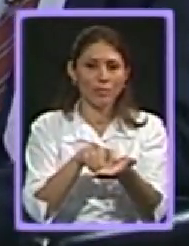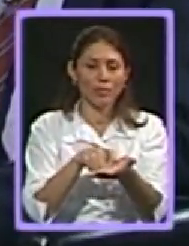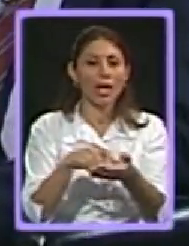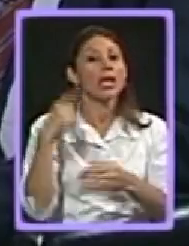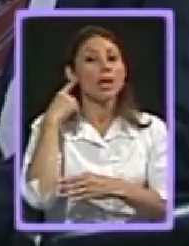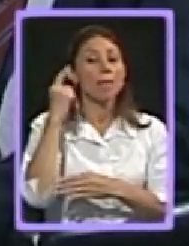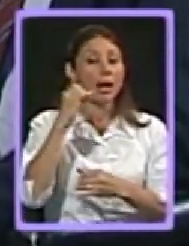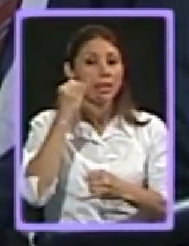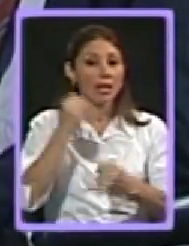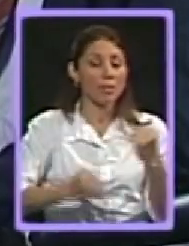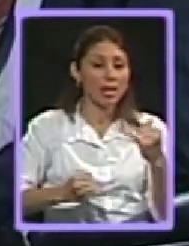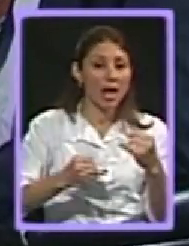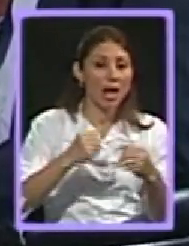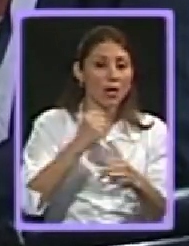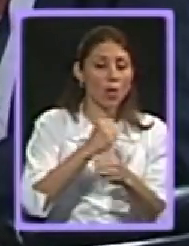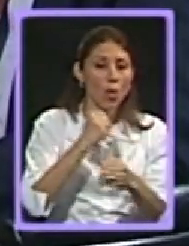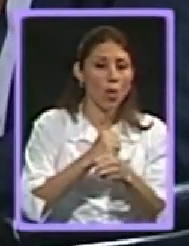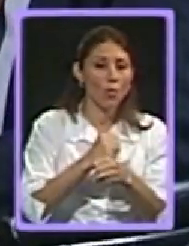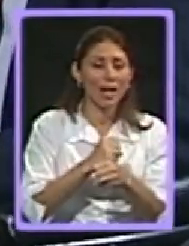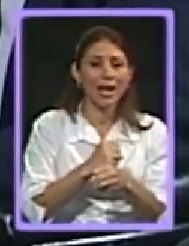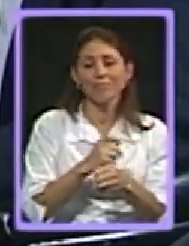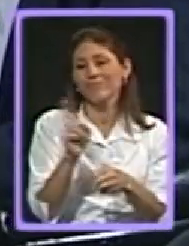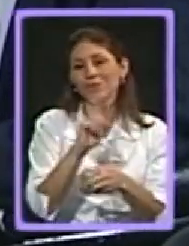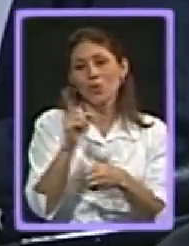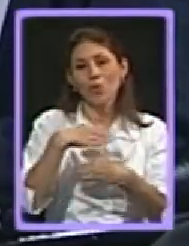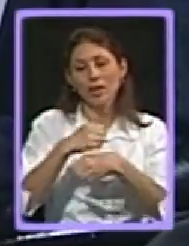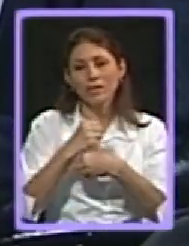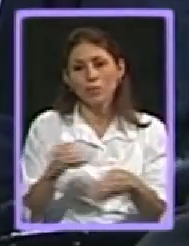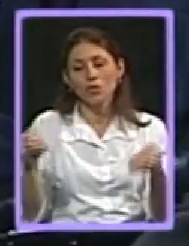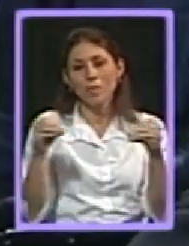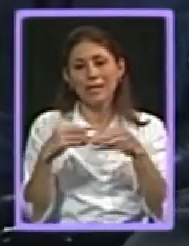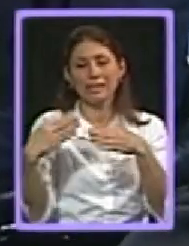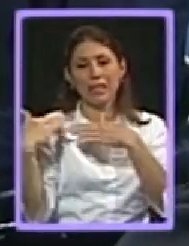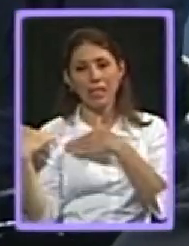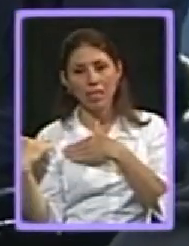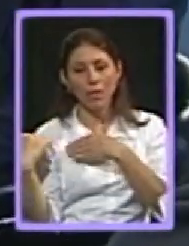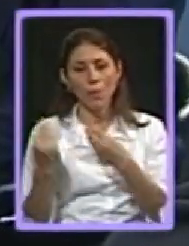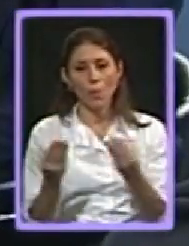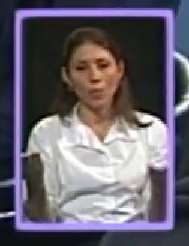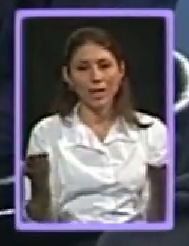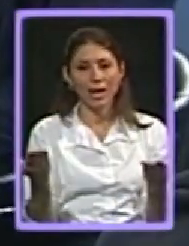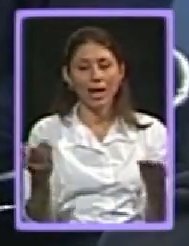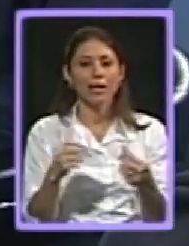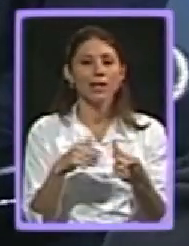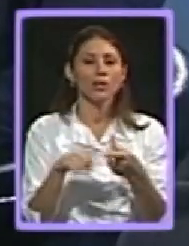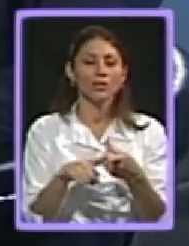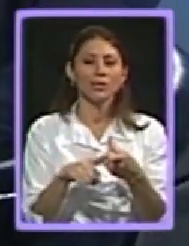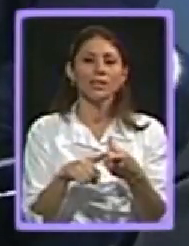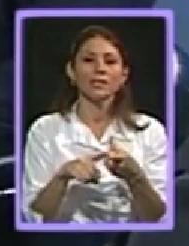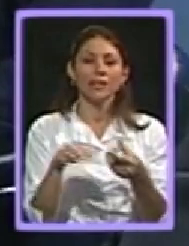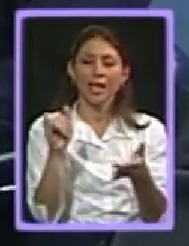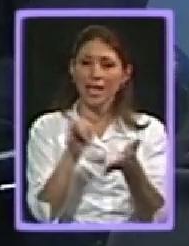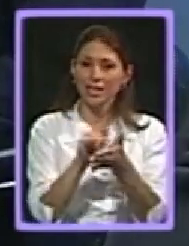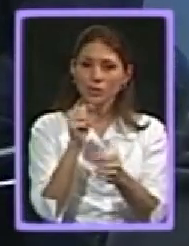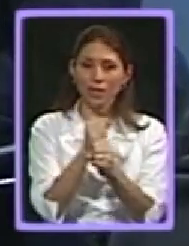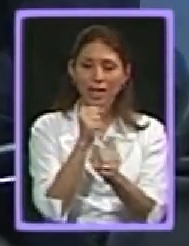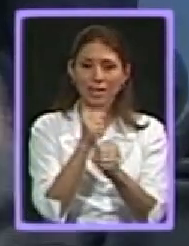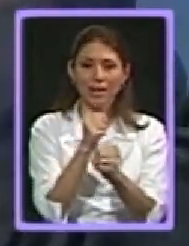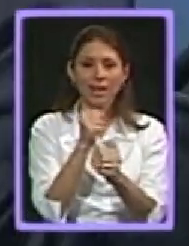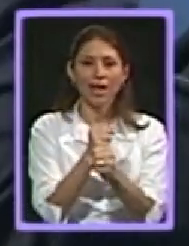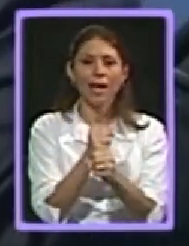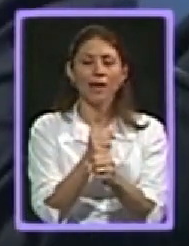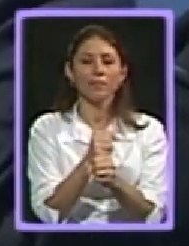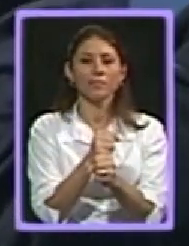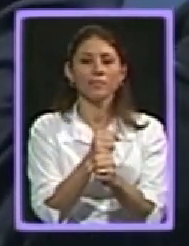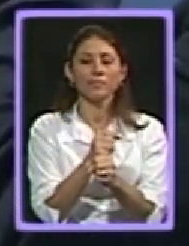más fuerte la carga que significa la deuda pública, de manera que esa es la tarea